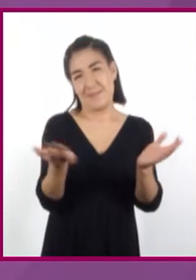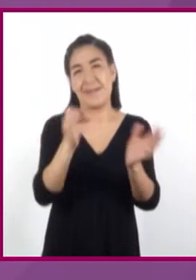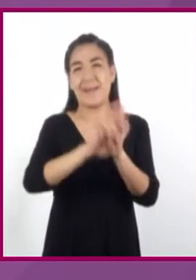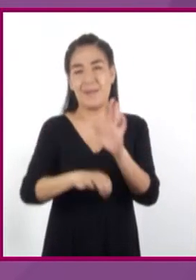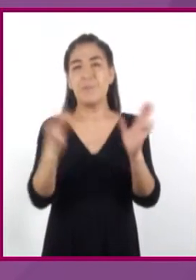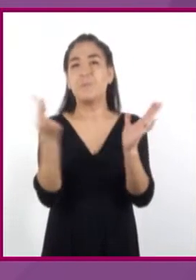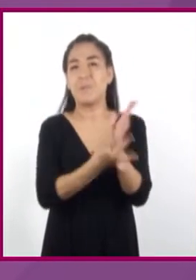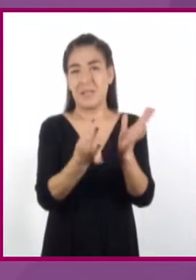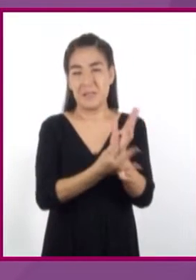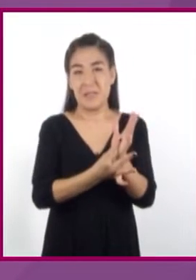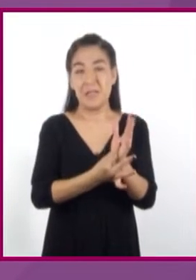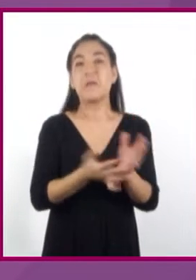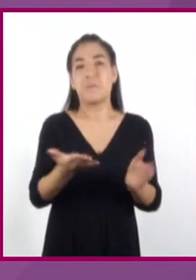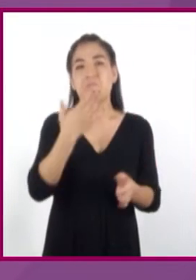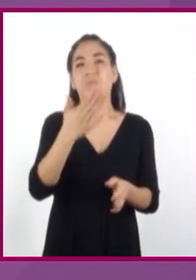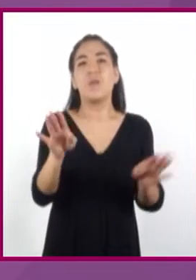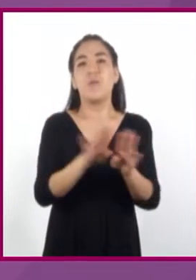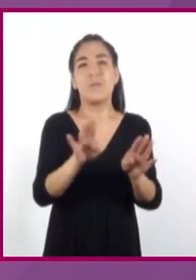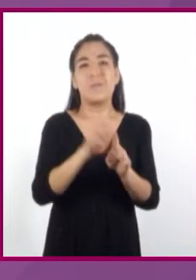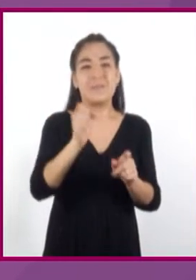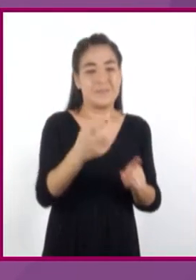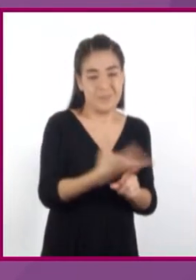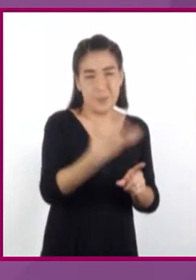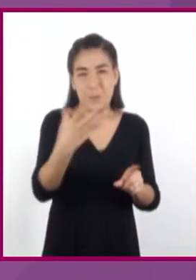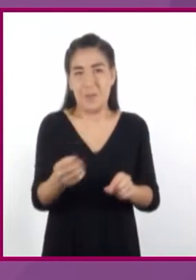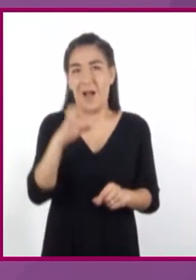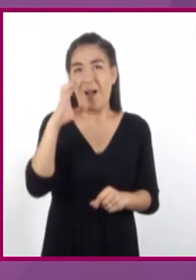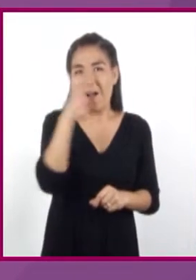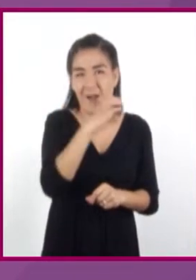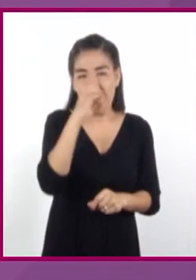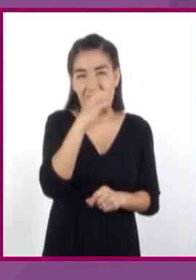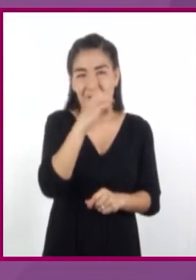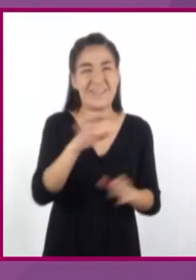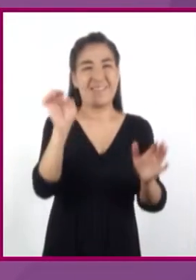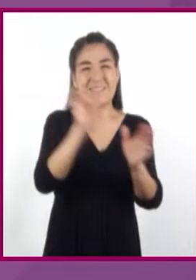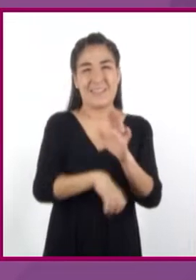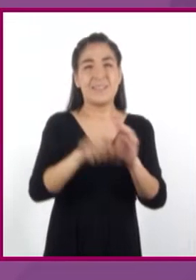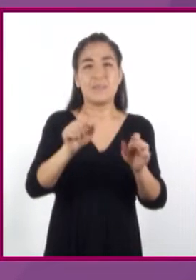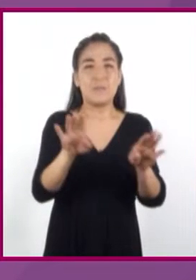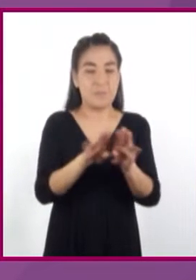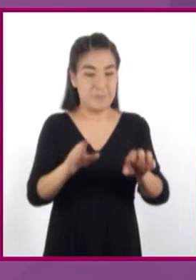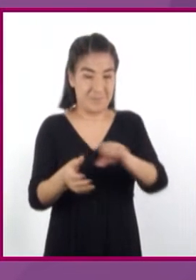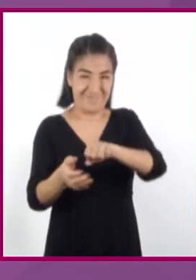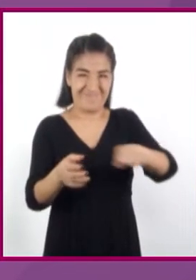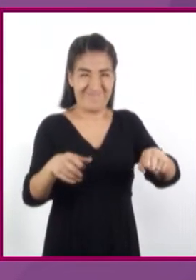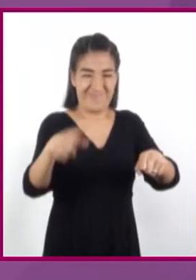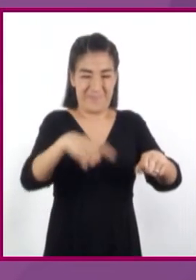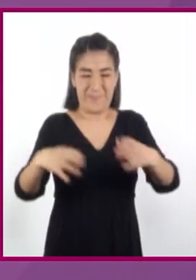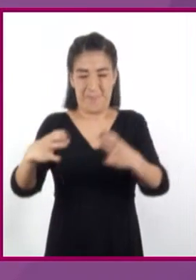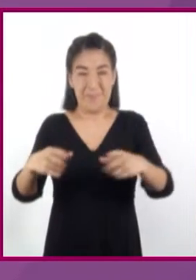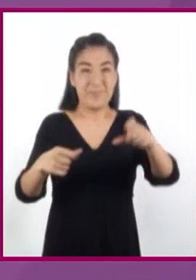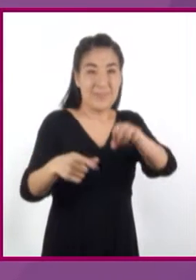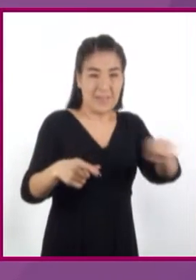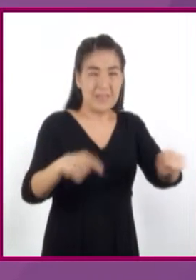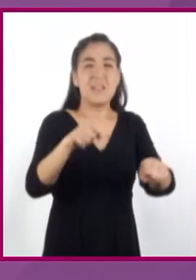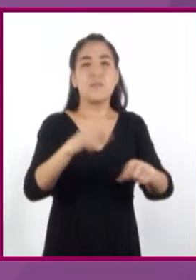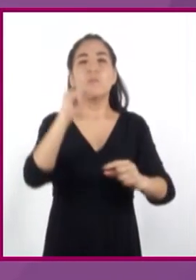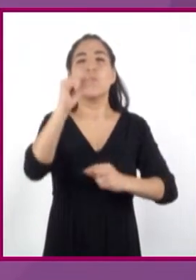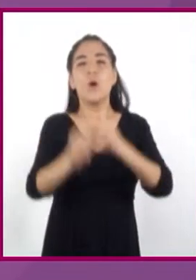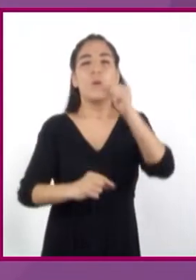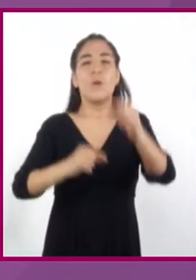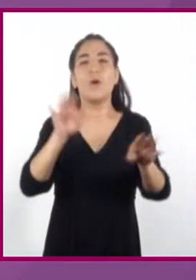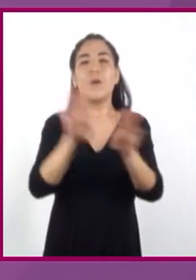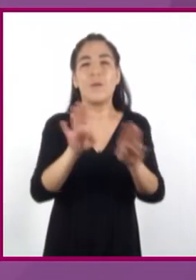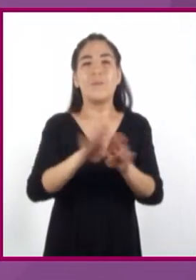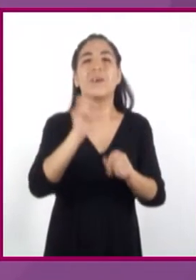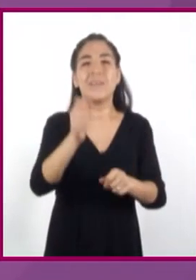ejemplo, son muy buenos conductores de calor. Si calentamos el extremo de una barra de metal, poco a poco el calor se transferirá a lo